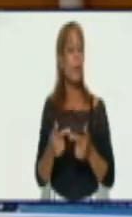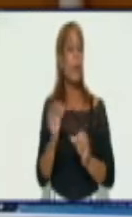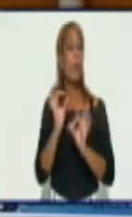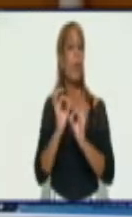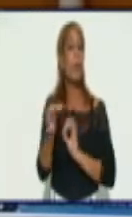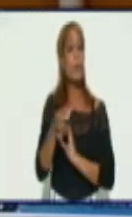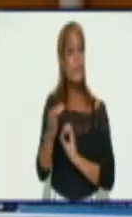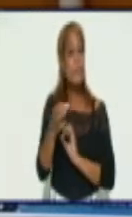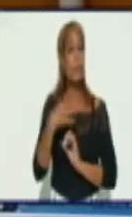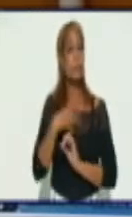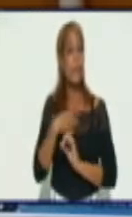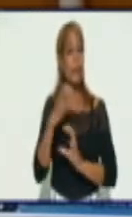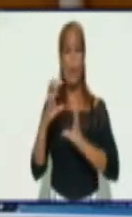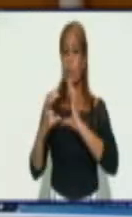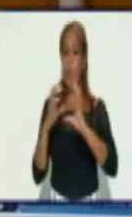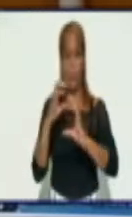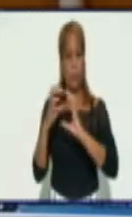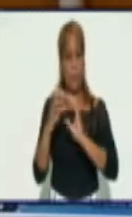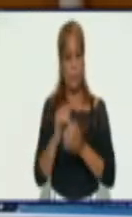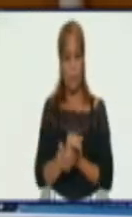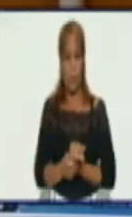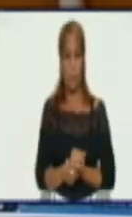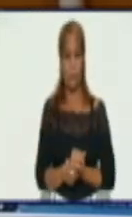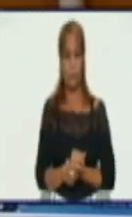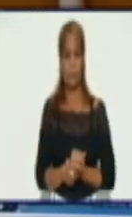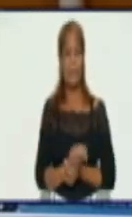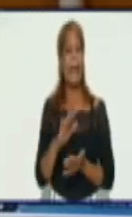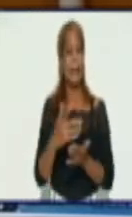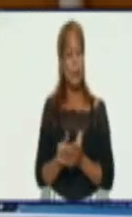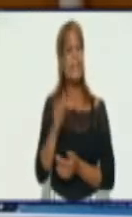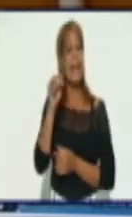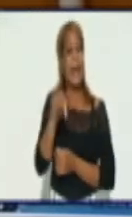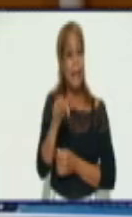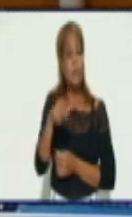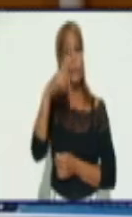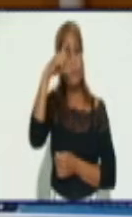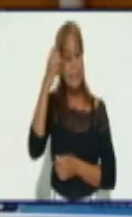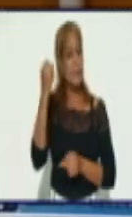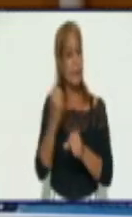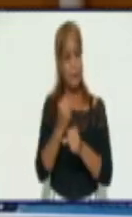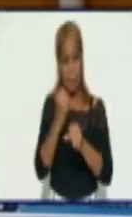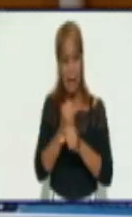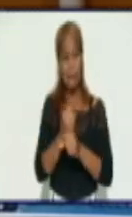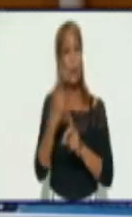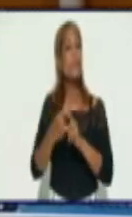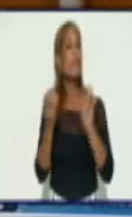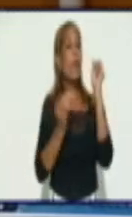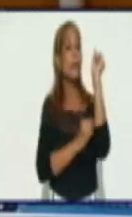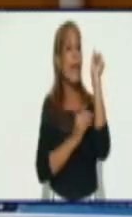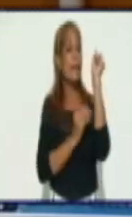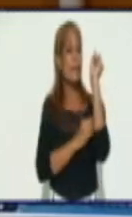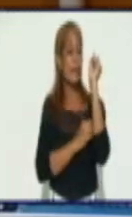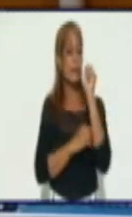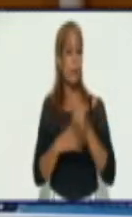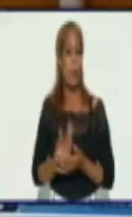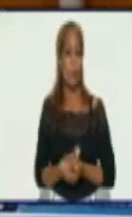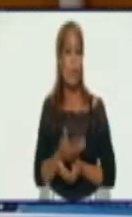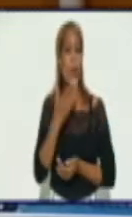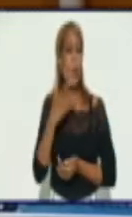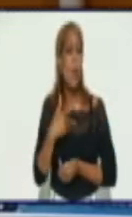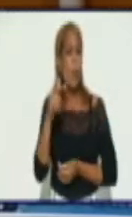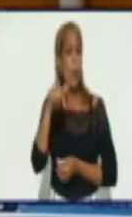24 horas también en eso se está trabajando en su fortalecimiento como está concebido el